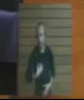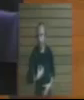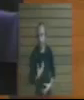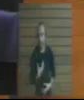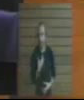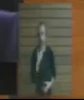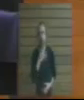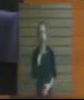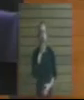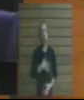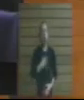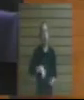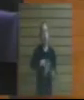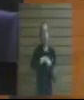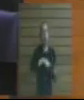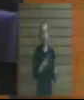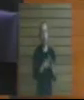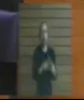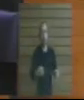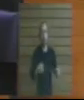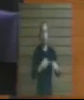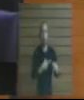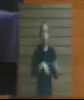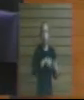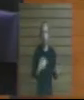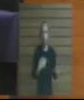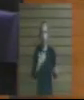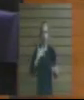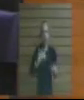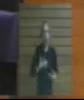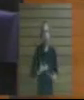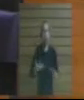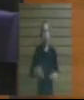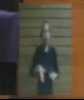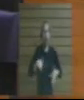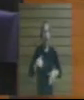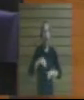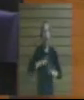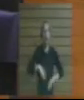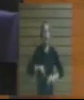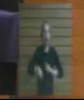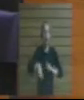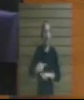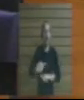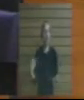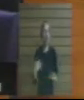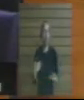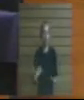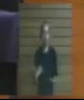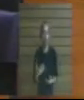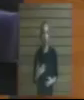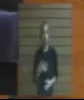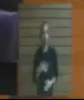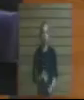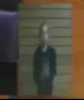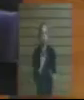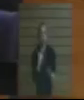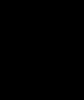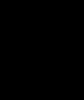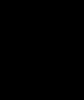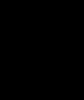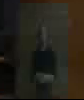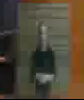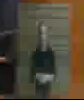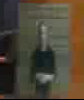del cuatripartito, cuál es la realidad y qué es lo que va a terminar pasando. Cuéntenoslo a todos, porque creo que la sociedad navarra se lo merece. Nada más ni muchas